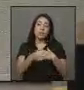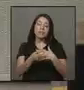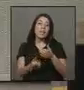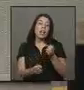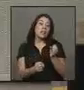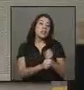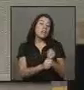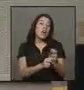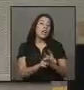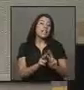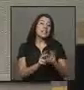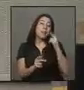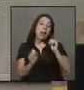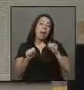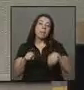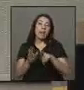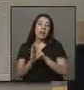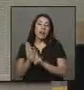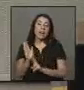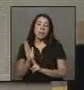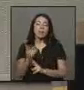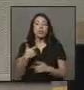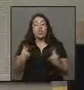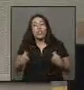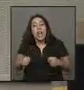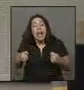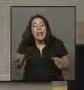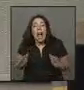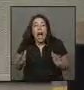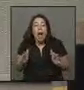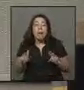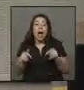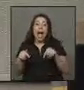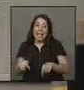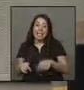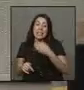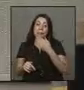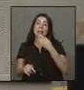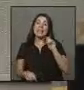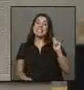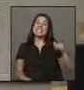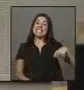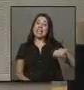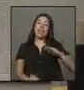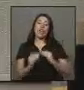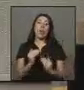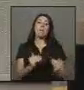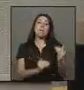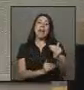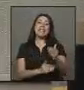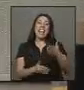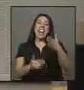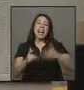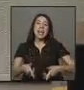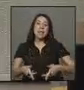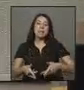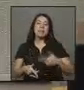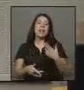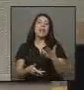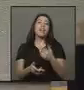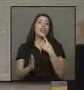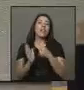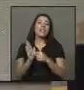el trabajo que se ha hecho para aprobar el reglamento, porque hemos intentado, tanto aquí como en el Senado, no sobrepasar el límite de lo que establece la ley,